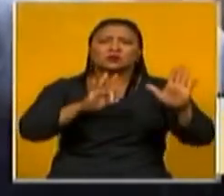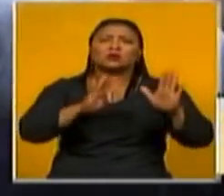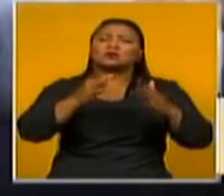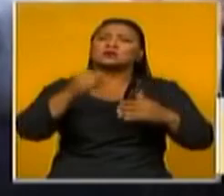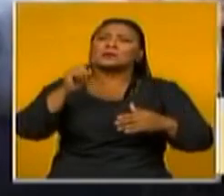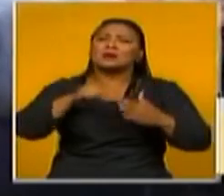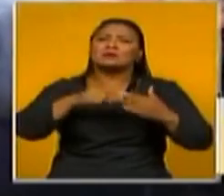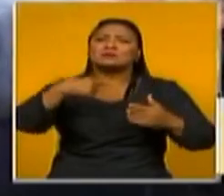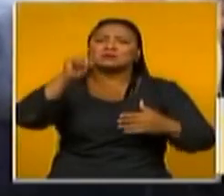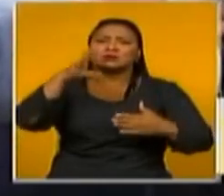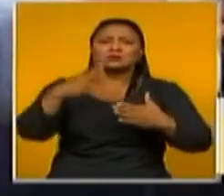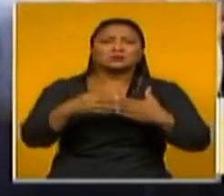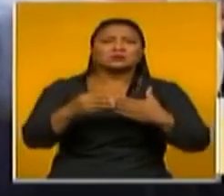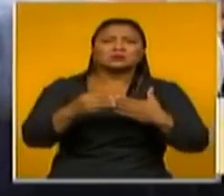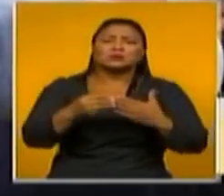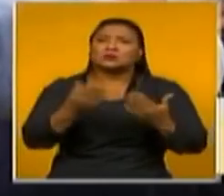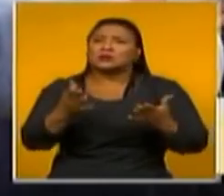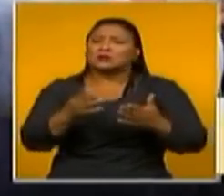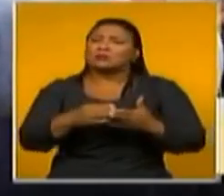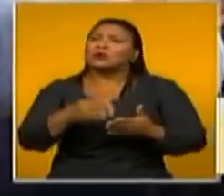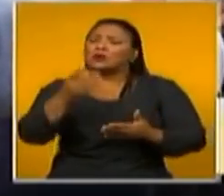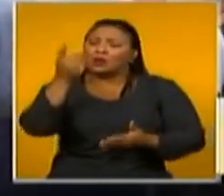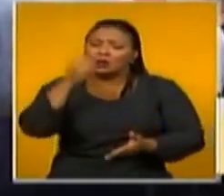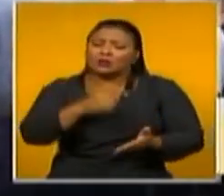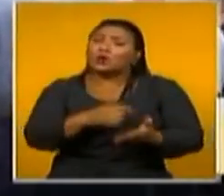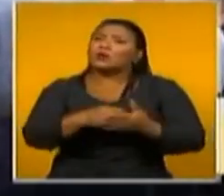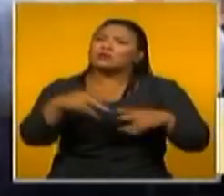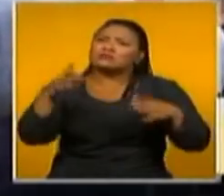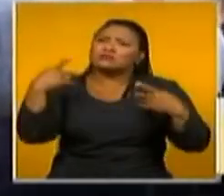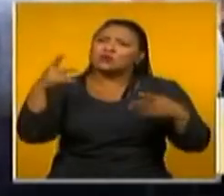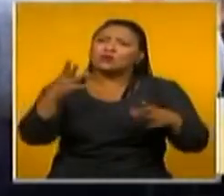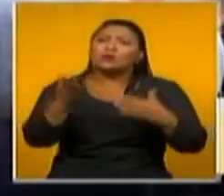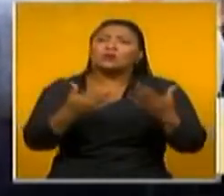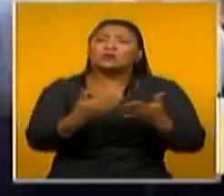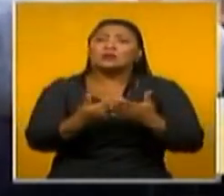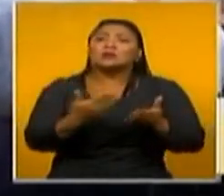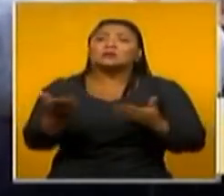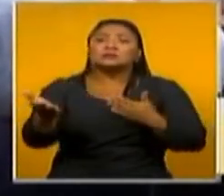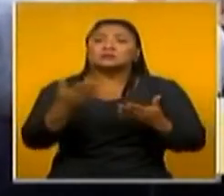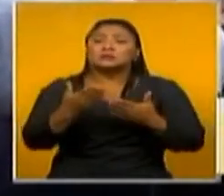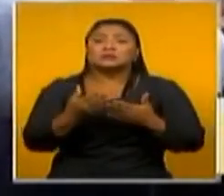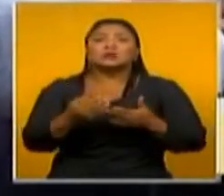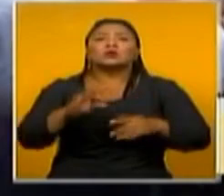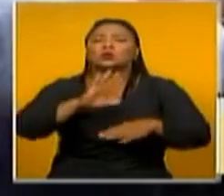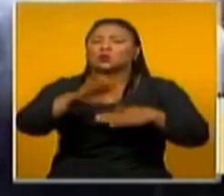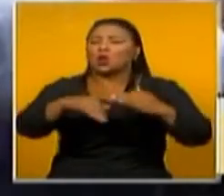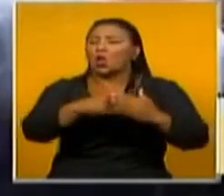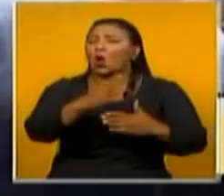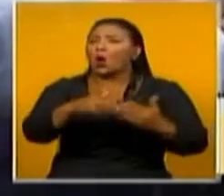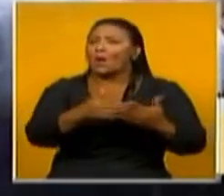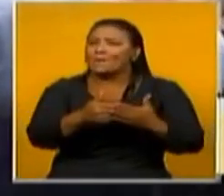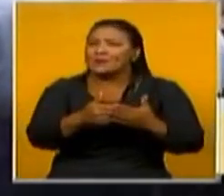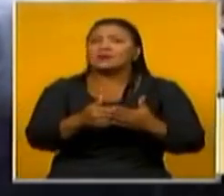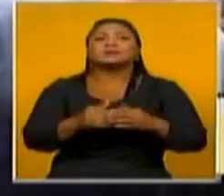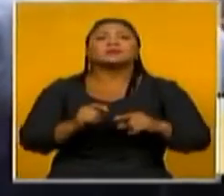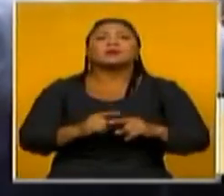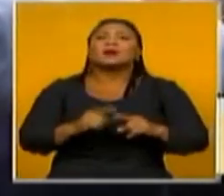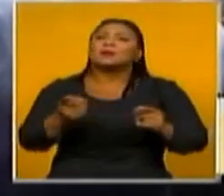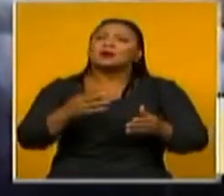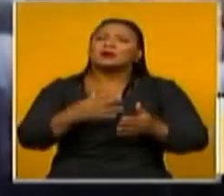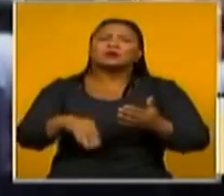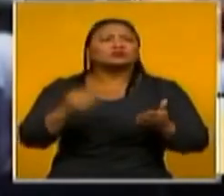millones de dólares y esa deuda pública se ha contraído para hacer algunas obras que están